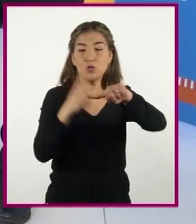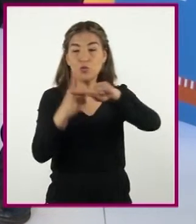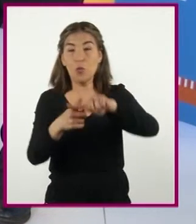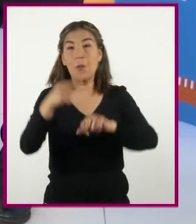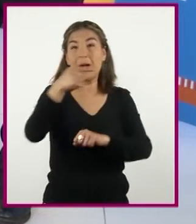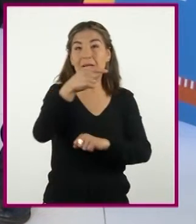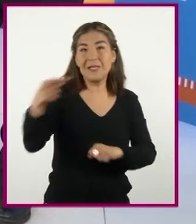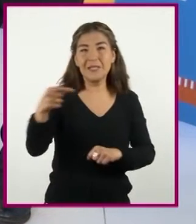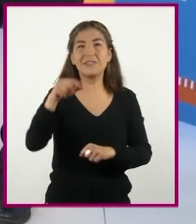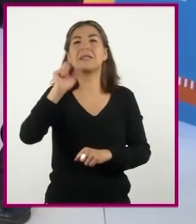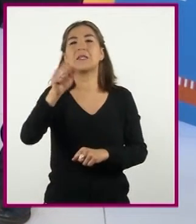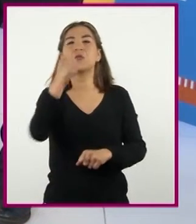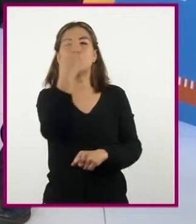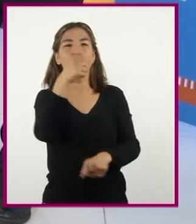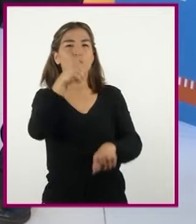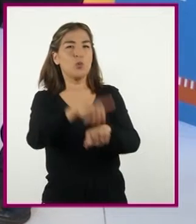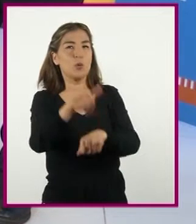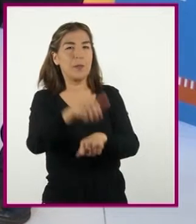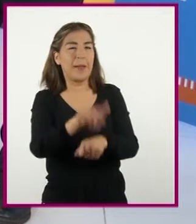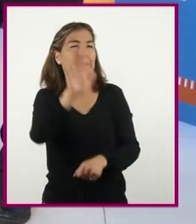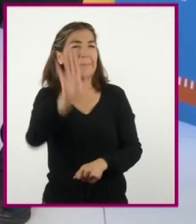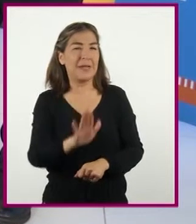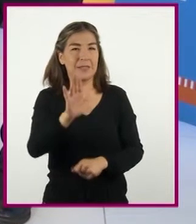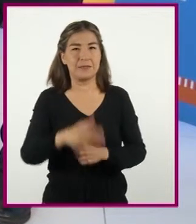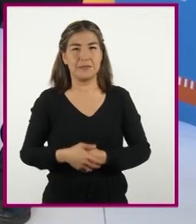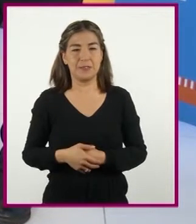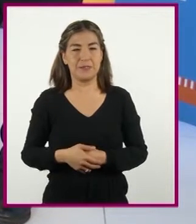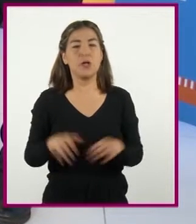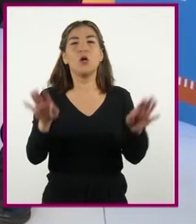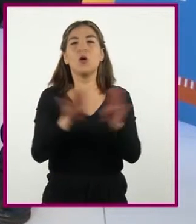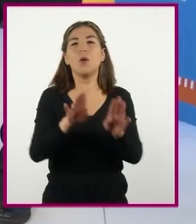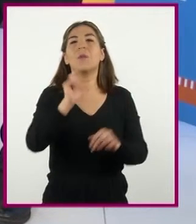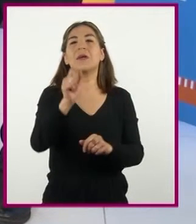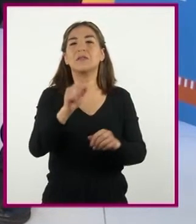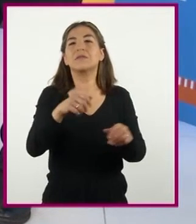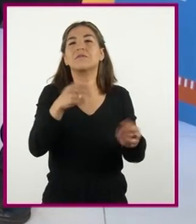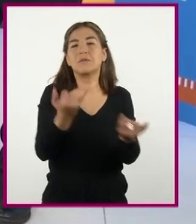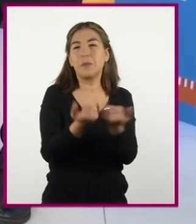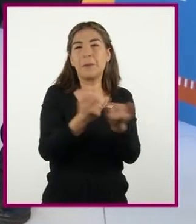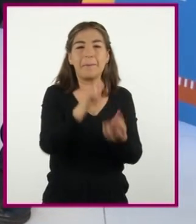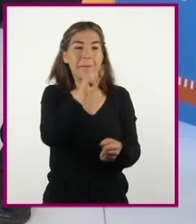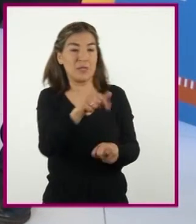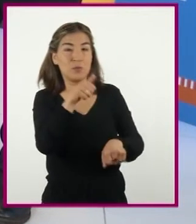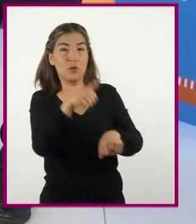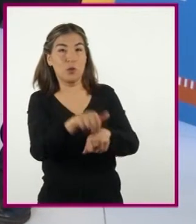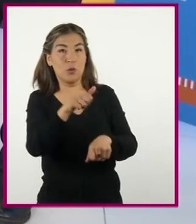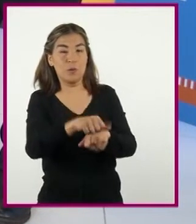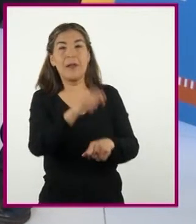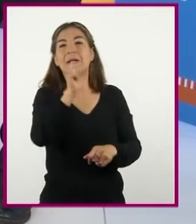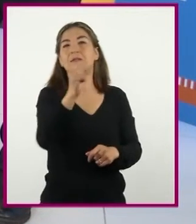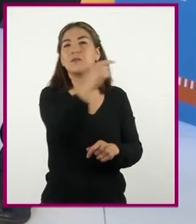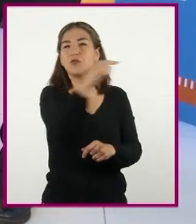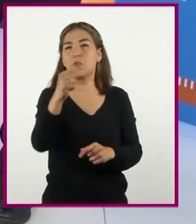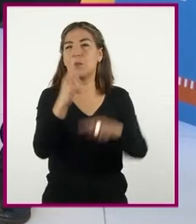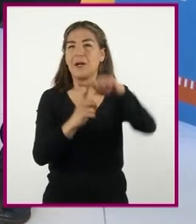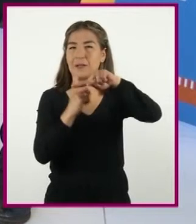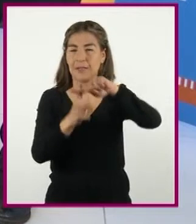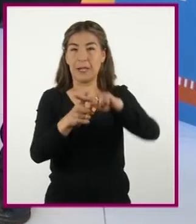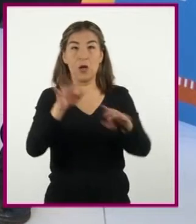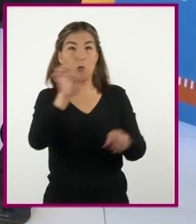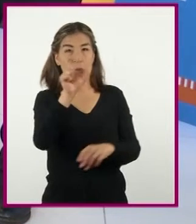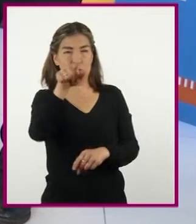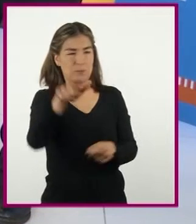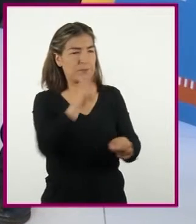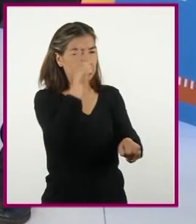monomios semejantes, es decir, suma o resta de términos semejantes. Primero, se identifican los